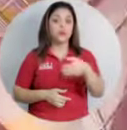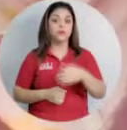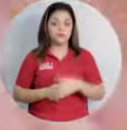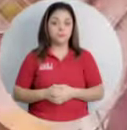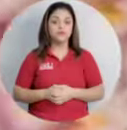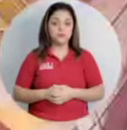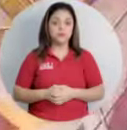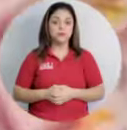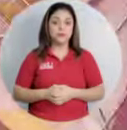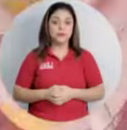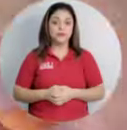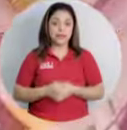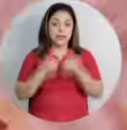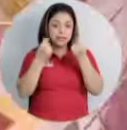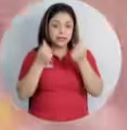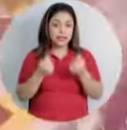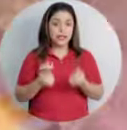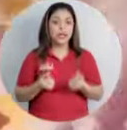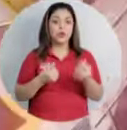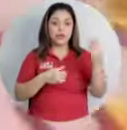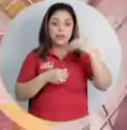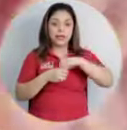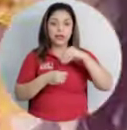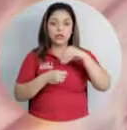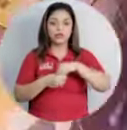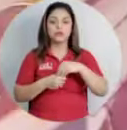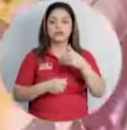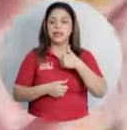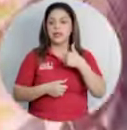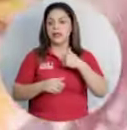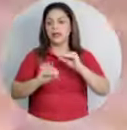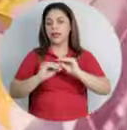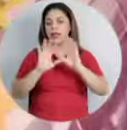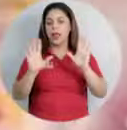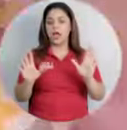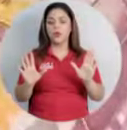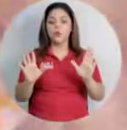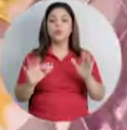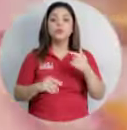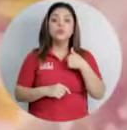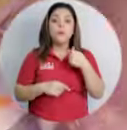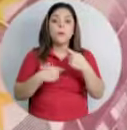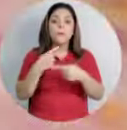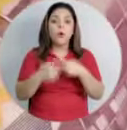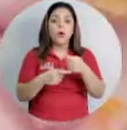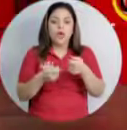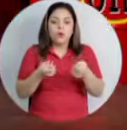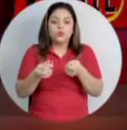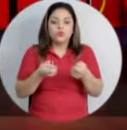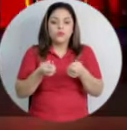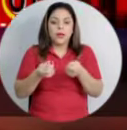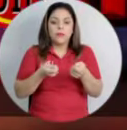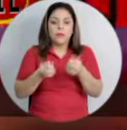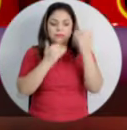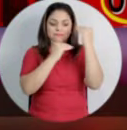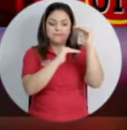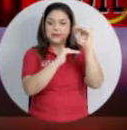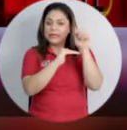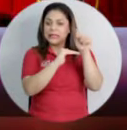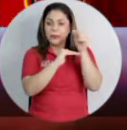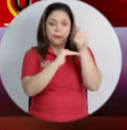recomiendo precisamente con los ingresos tener muy claro, saber, voy a ajustarme a gastar